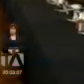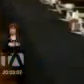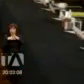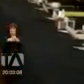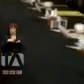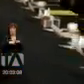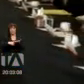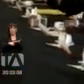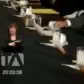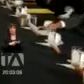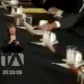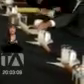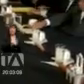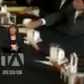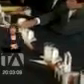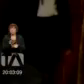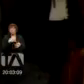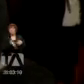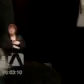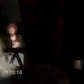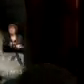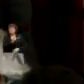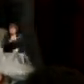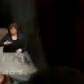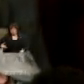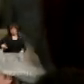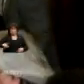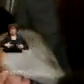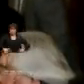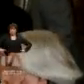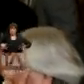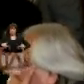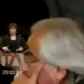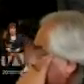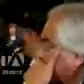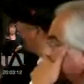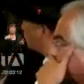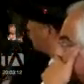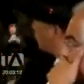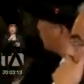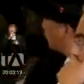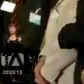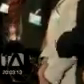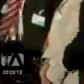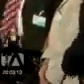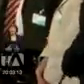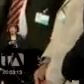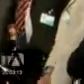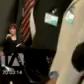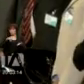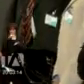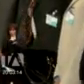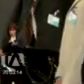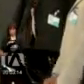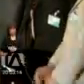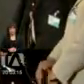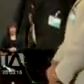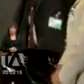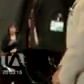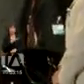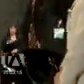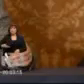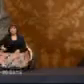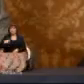encuentro y antes del ingreso del presidente Lenín Moreno, llegó el prefecto electo de Manabí, Leonardo Orlando, y fue el primer mandatario quien señaló a